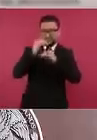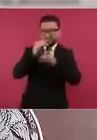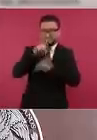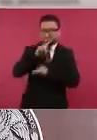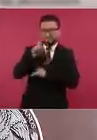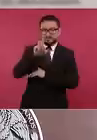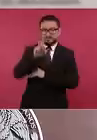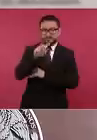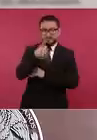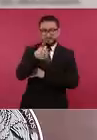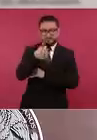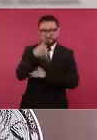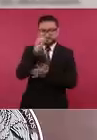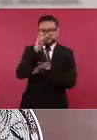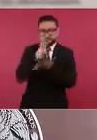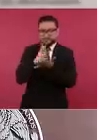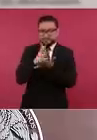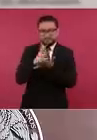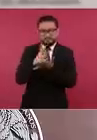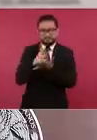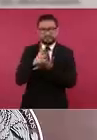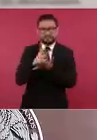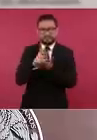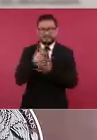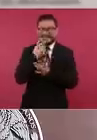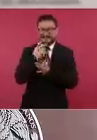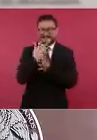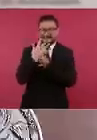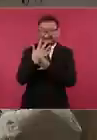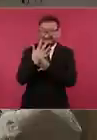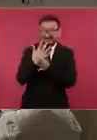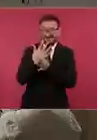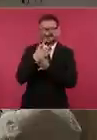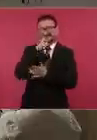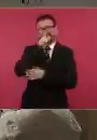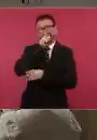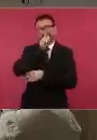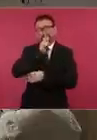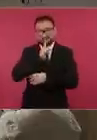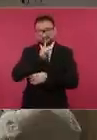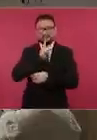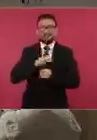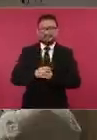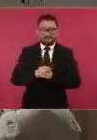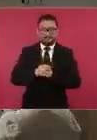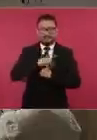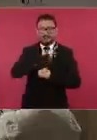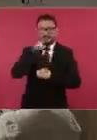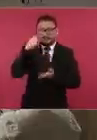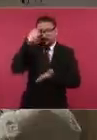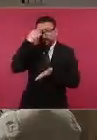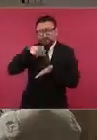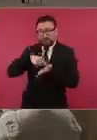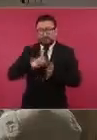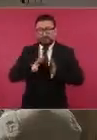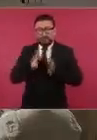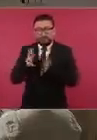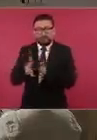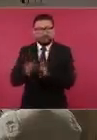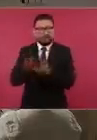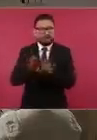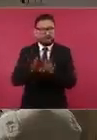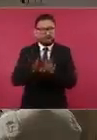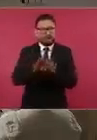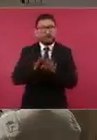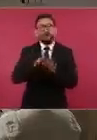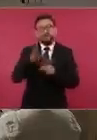136 artículos en la Constitución. Esto que están diciendo es una mentira que creyeron a partir de la